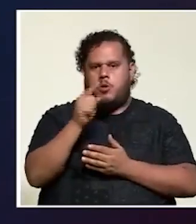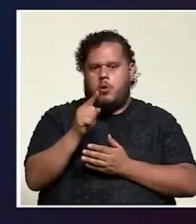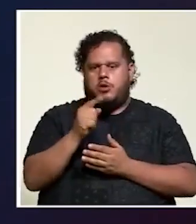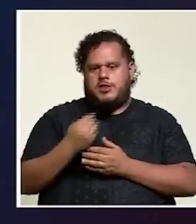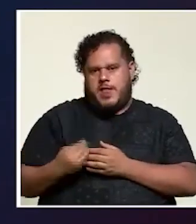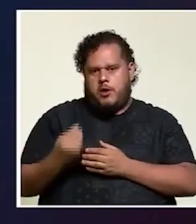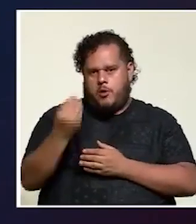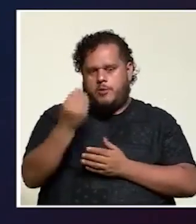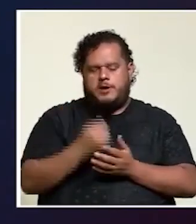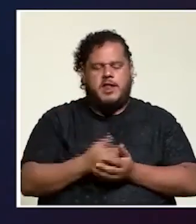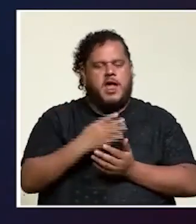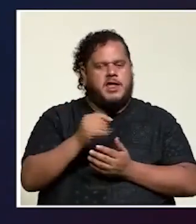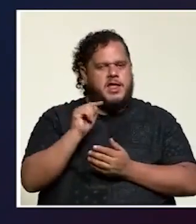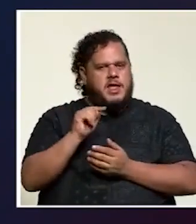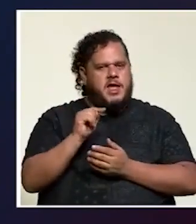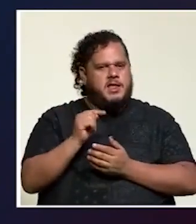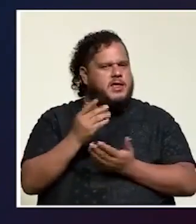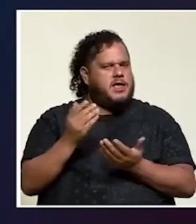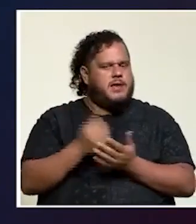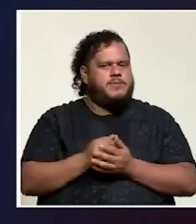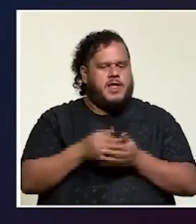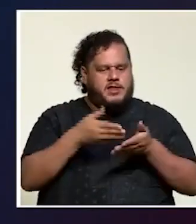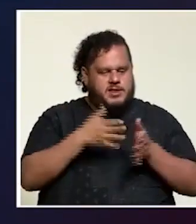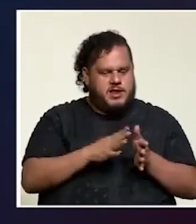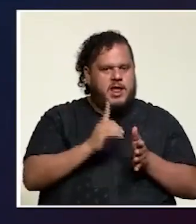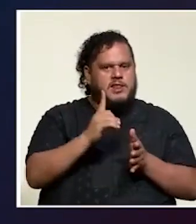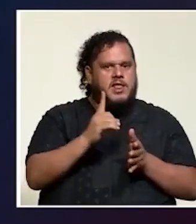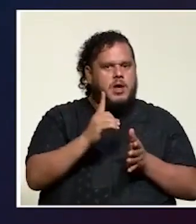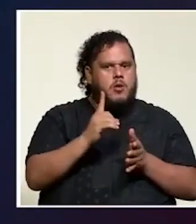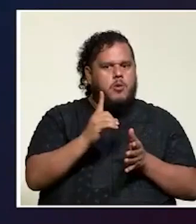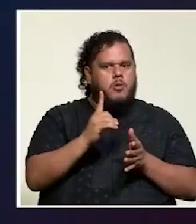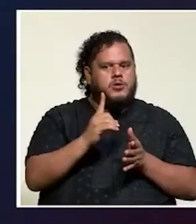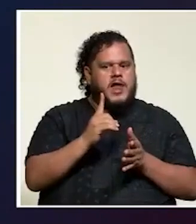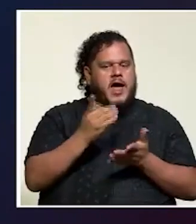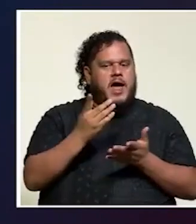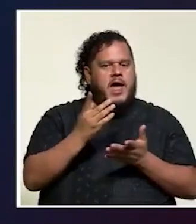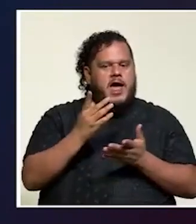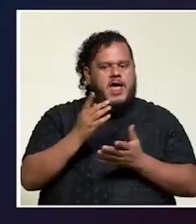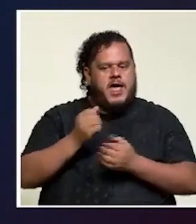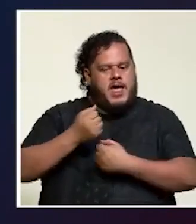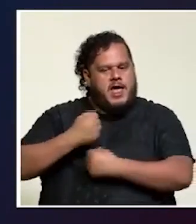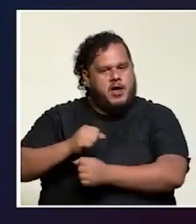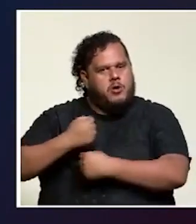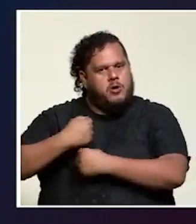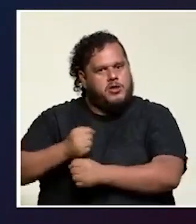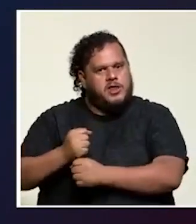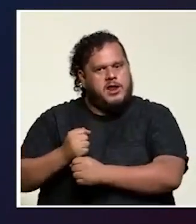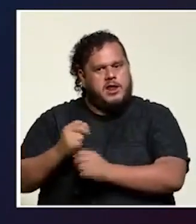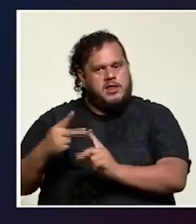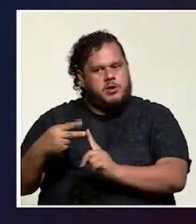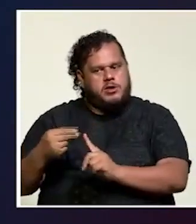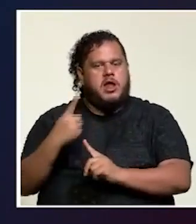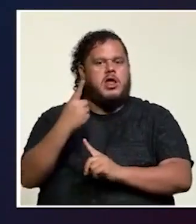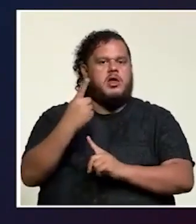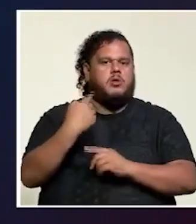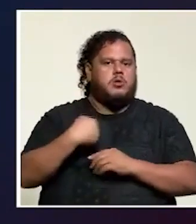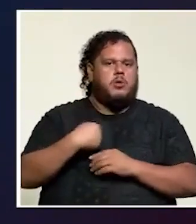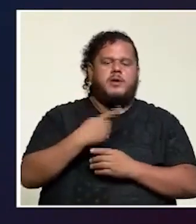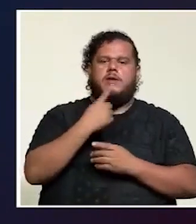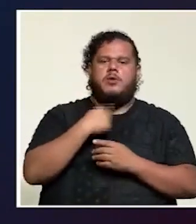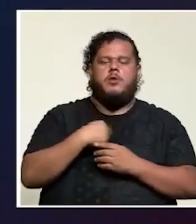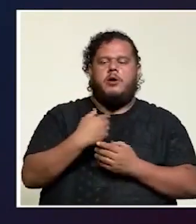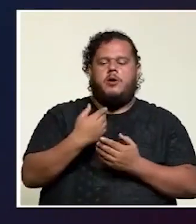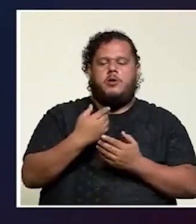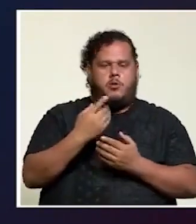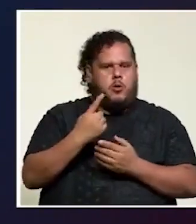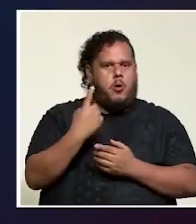muchachos. Y ahí había desde la hija de una mucama de hotel hasta un muchacho que me dijo que su papá tenía una finca arrocera de